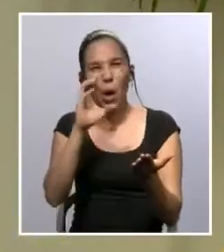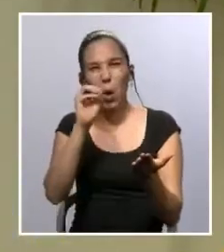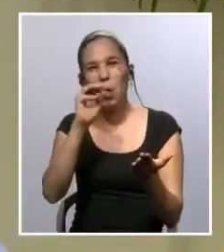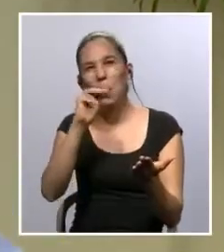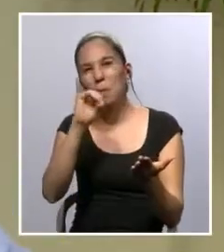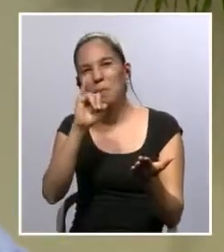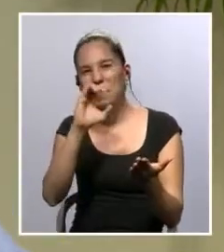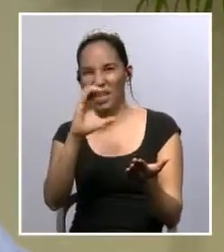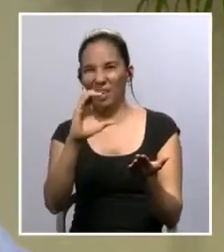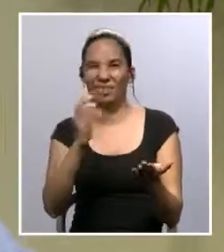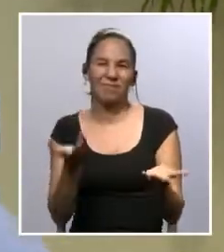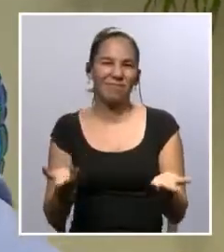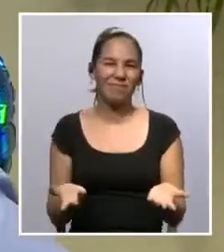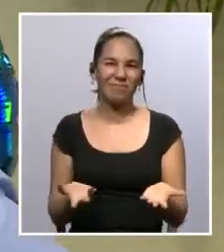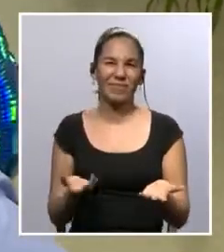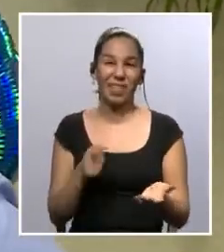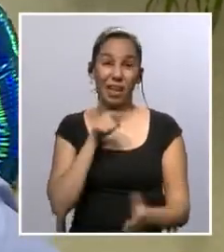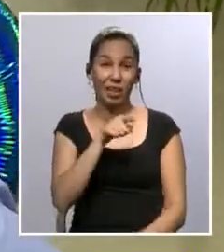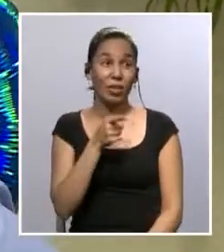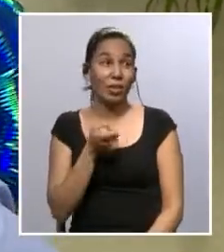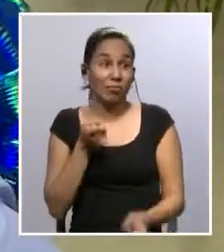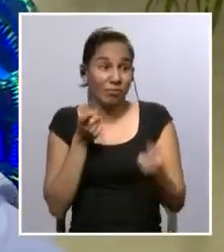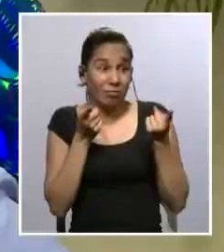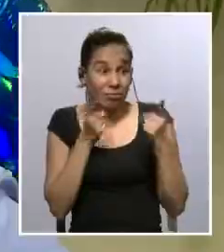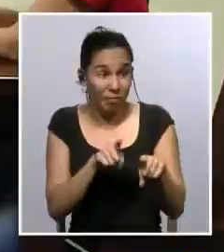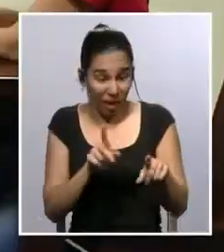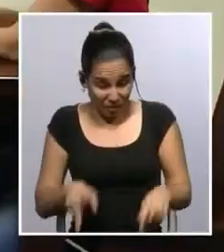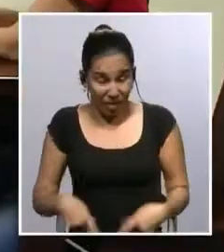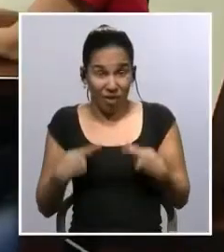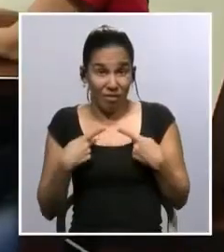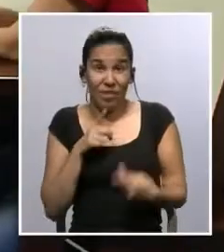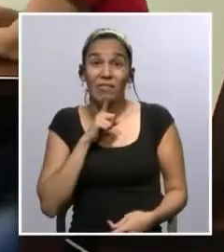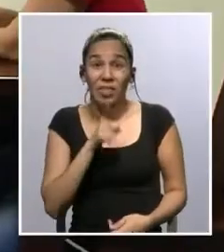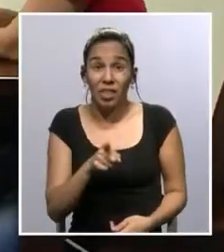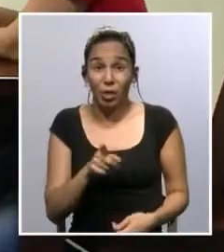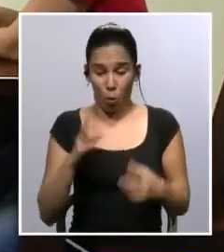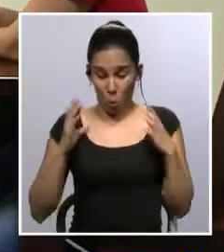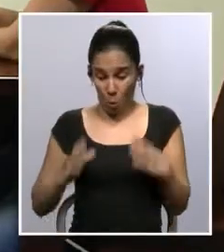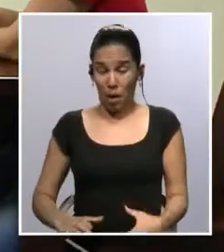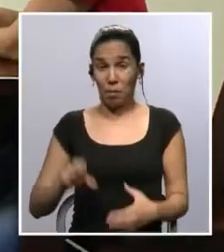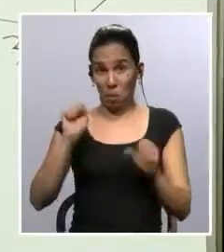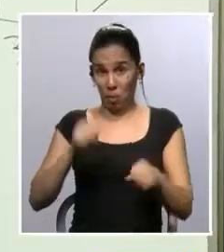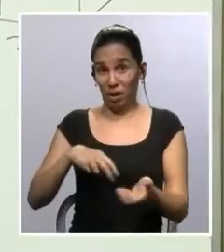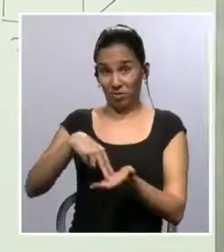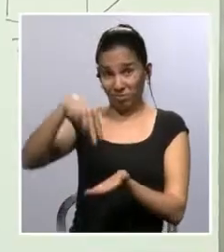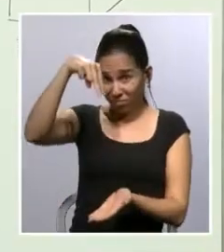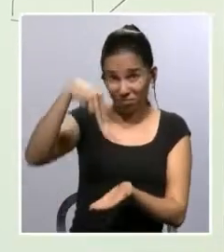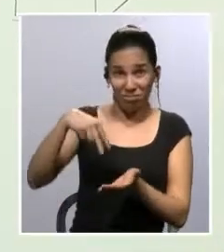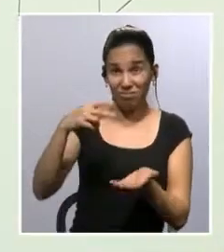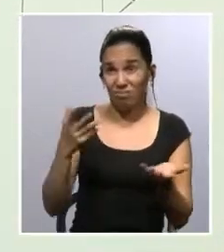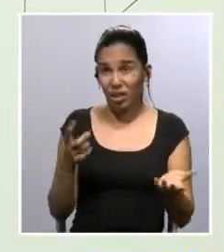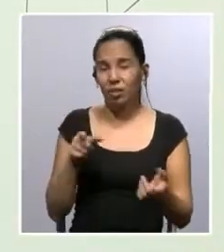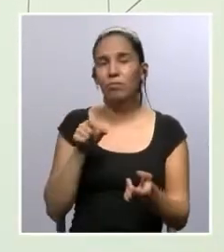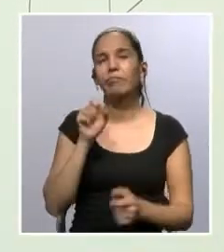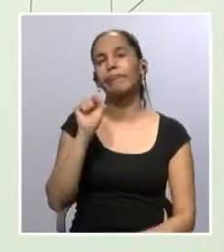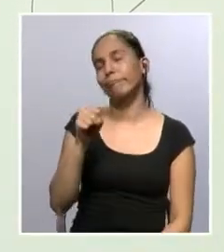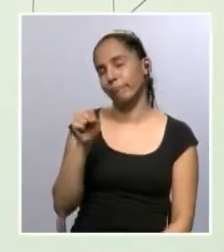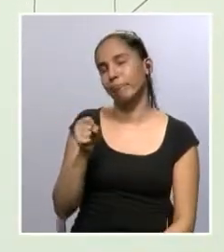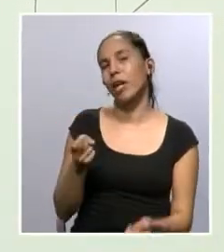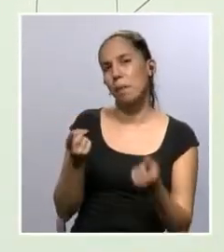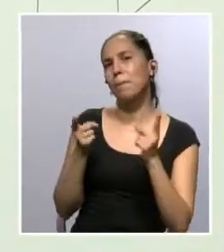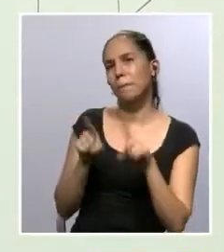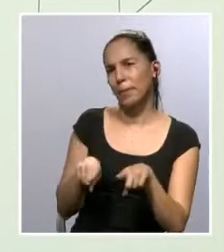No, exactamente. No creo que esto pase pues, en la vida real con algún cuerpo, ¿o sí? Bueno, sí pasa en la vida